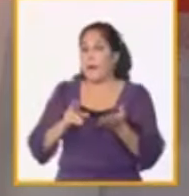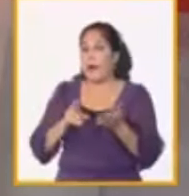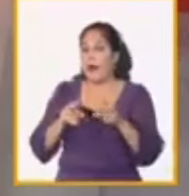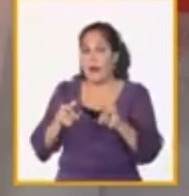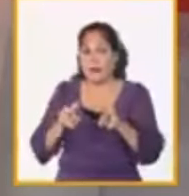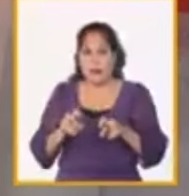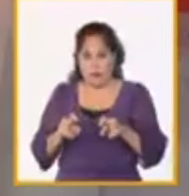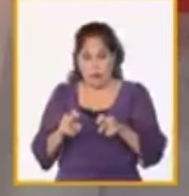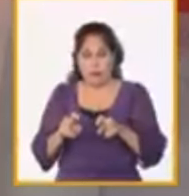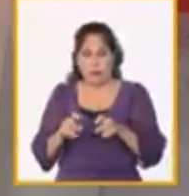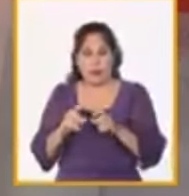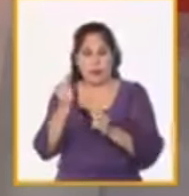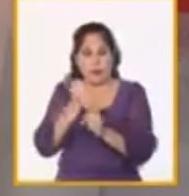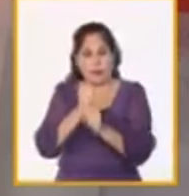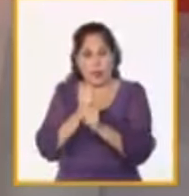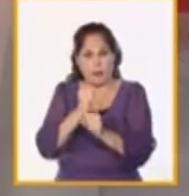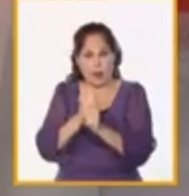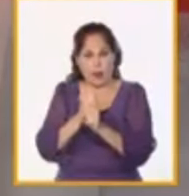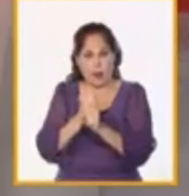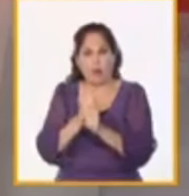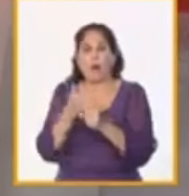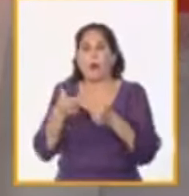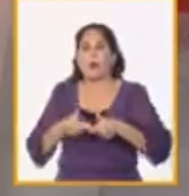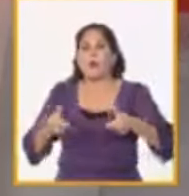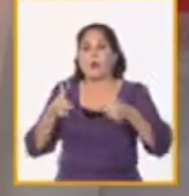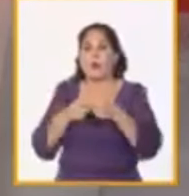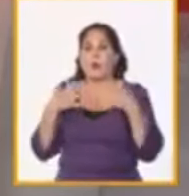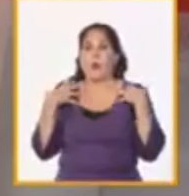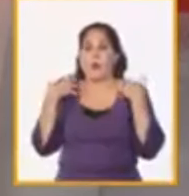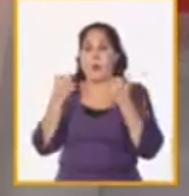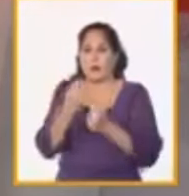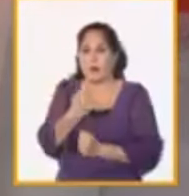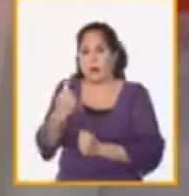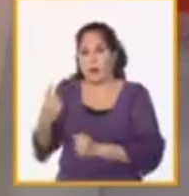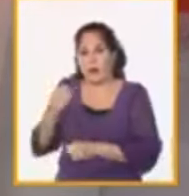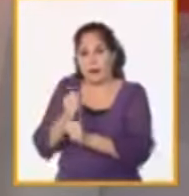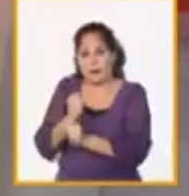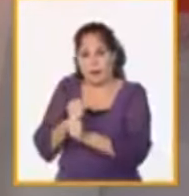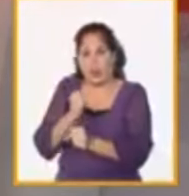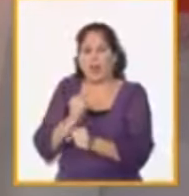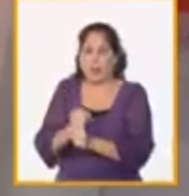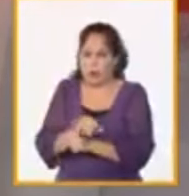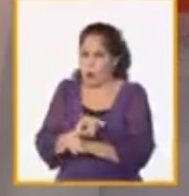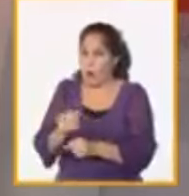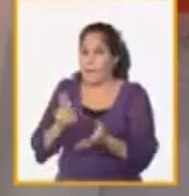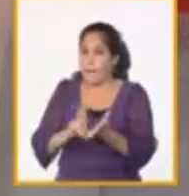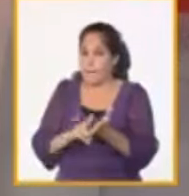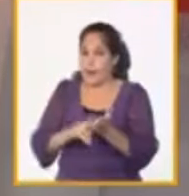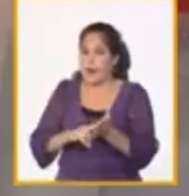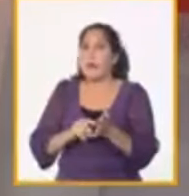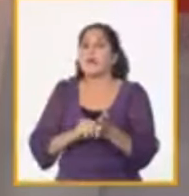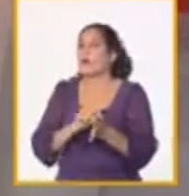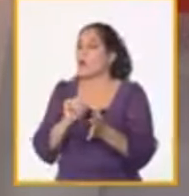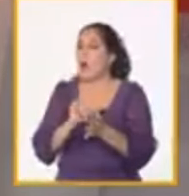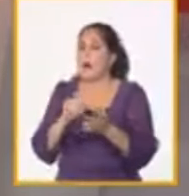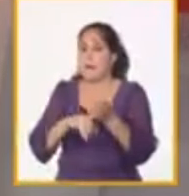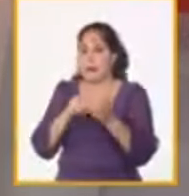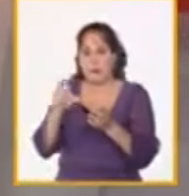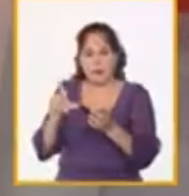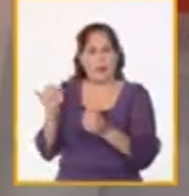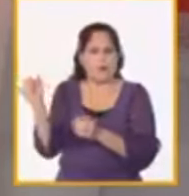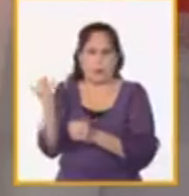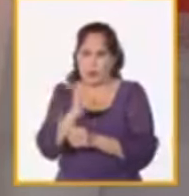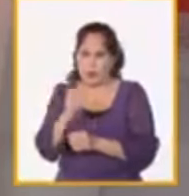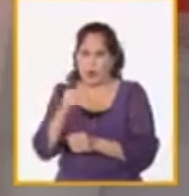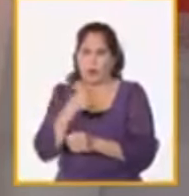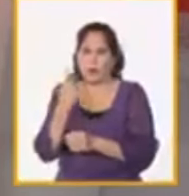en nuestro consejo de dirección, que ya se hizo, y también lo vimos con el miembro de secretaría y lo vamos a discutir en los núcleos del partido. Porque nosotros tenemos que